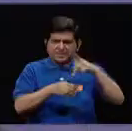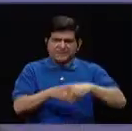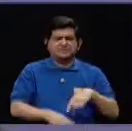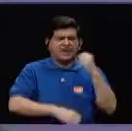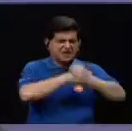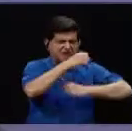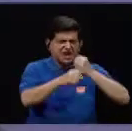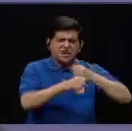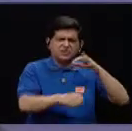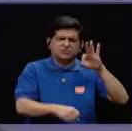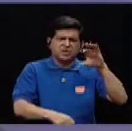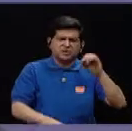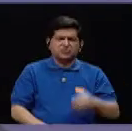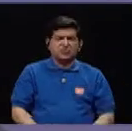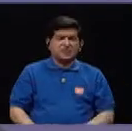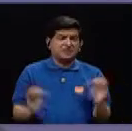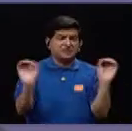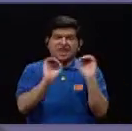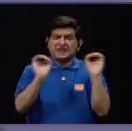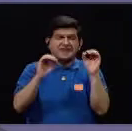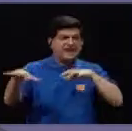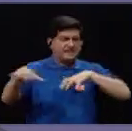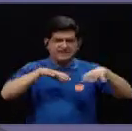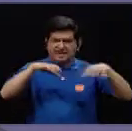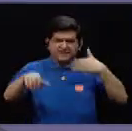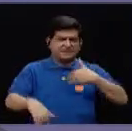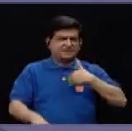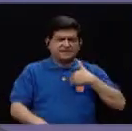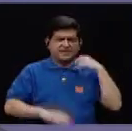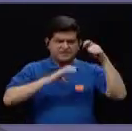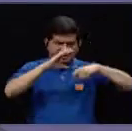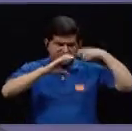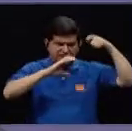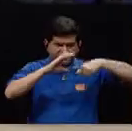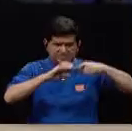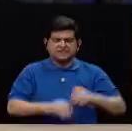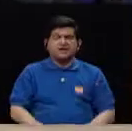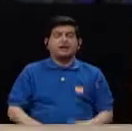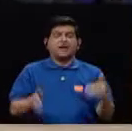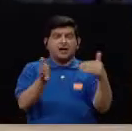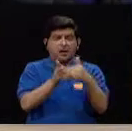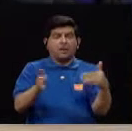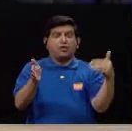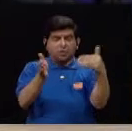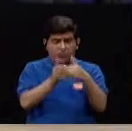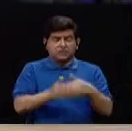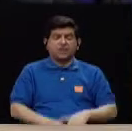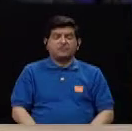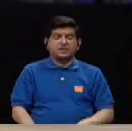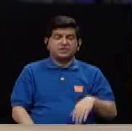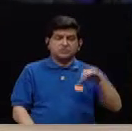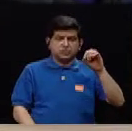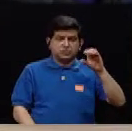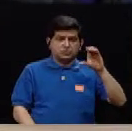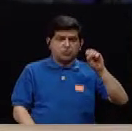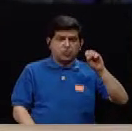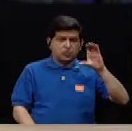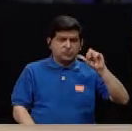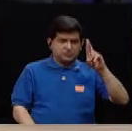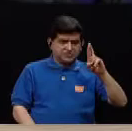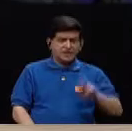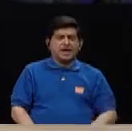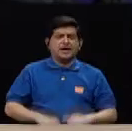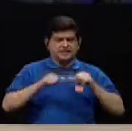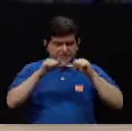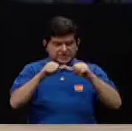90 habíamos tenido casi que nula actividad en cuanto a cine y vuelve, Don Oscar es el primero que da el